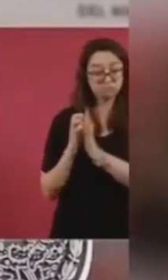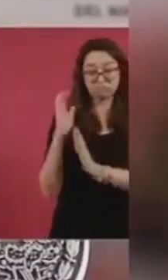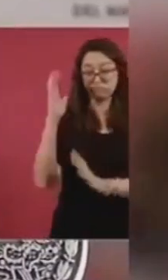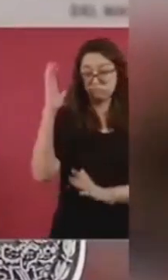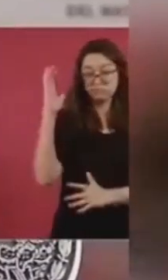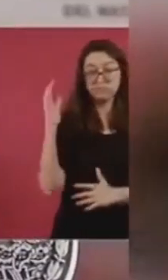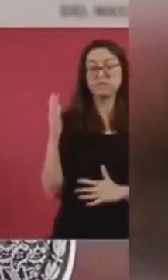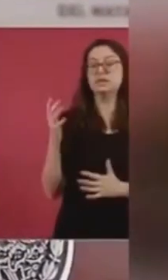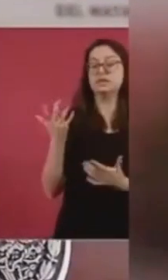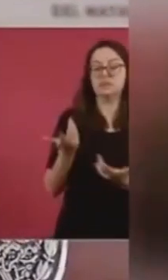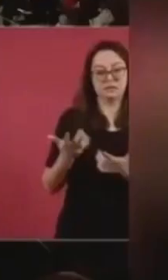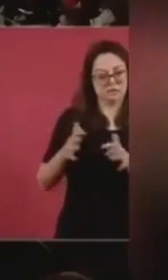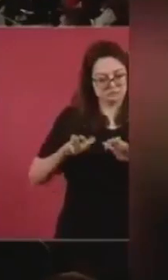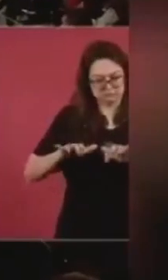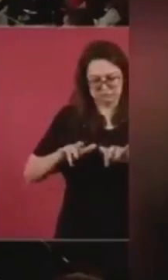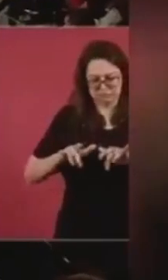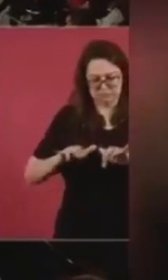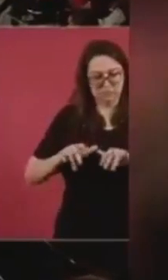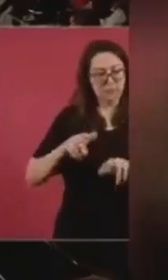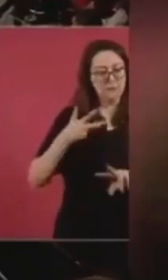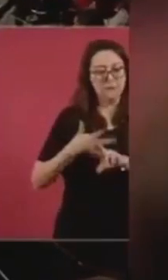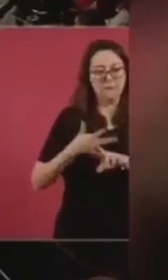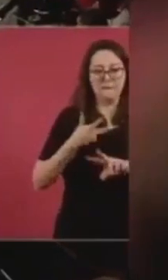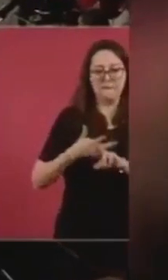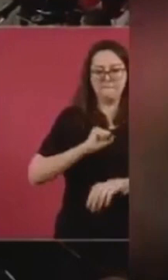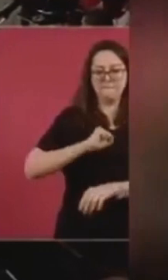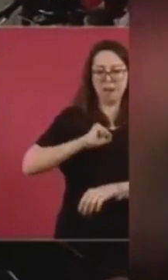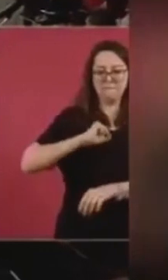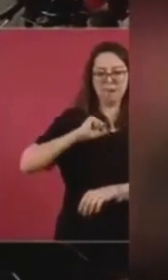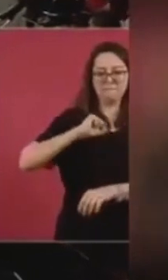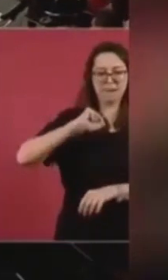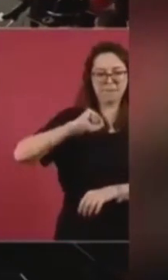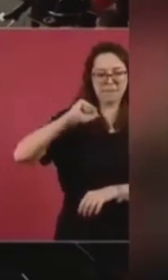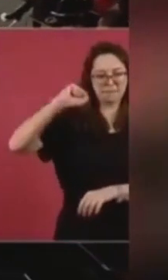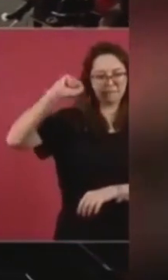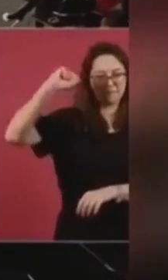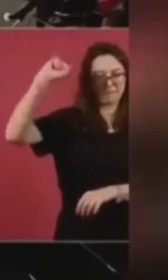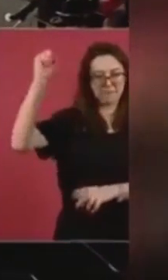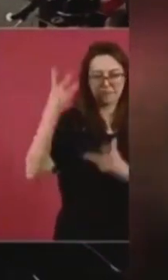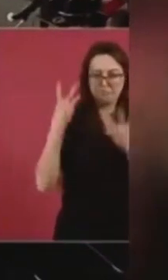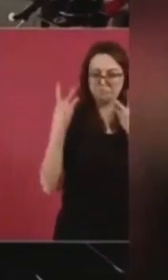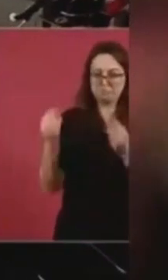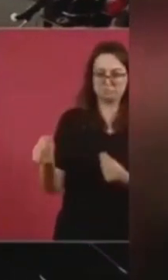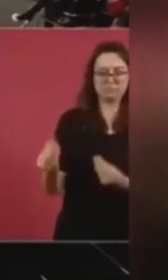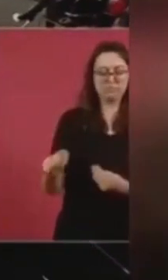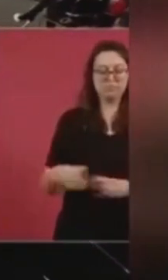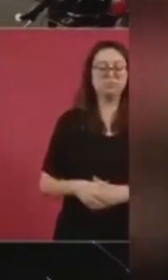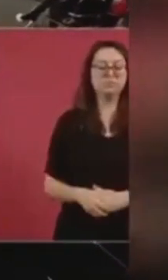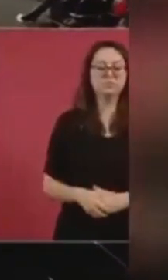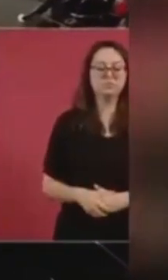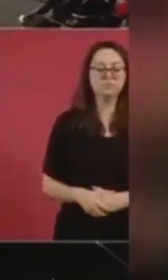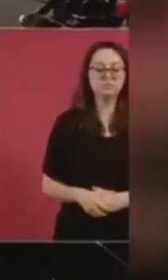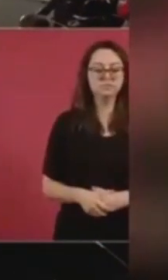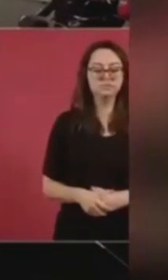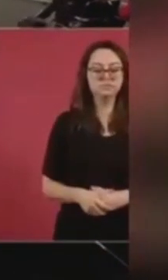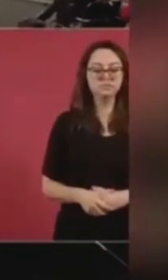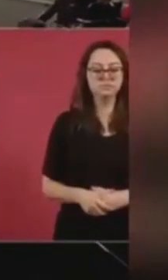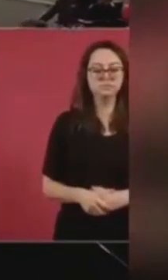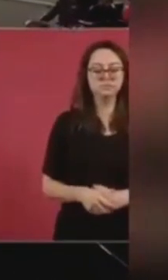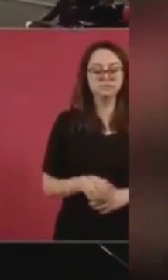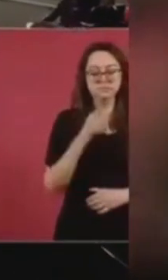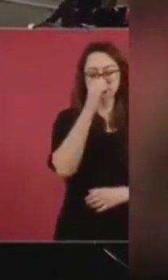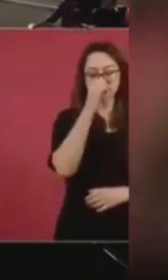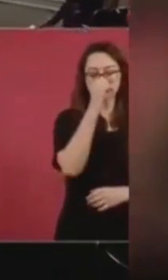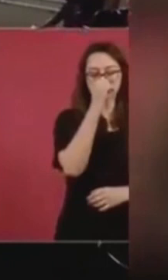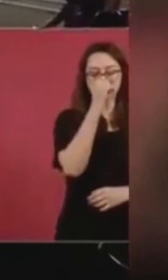no Calderón, no Vicente Fox, no Enrique Peña Nieto, él está por encima de la ley. Muy, muy lamentable el comentario porque